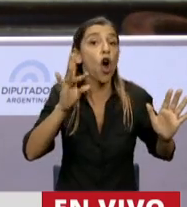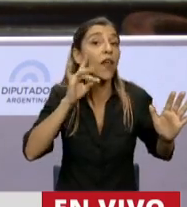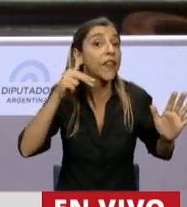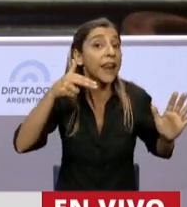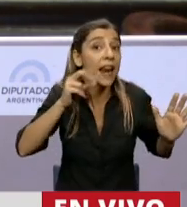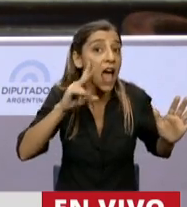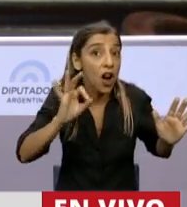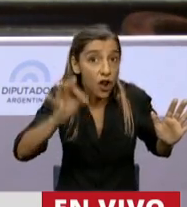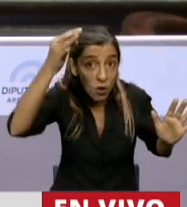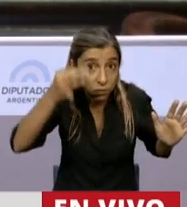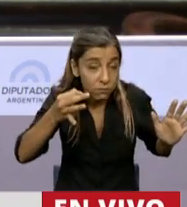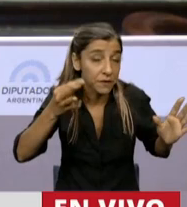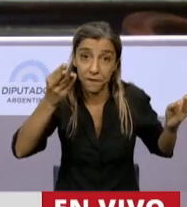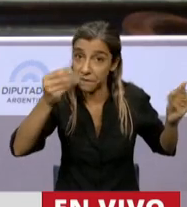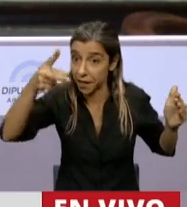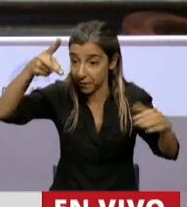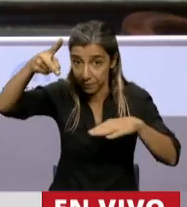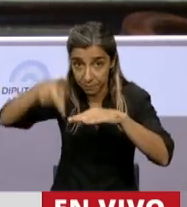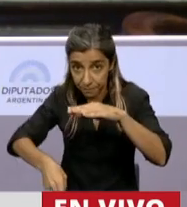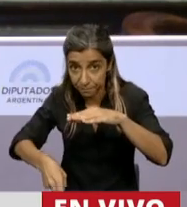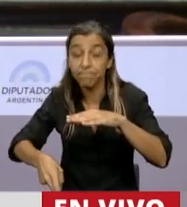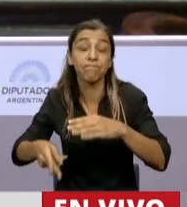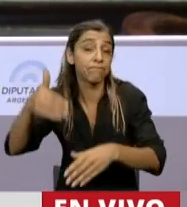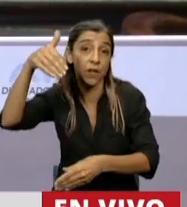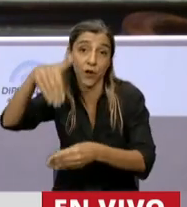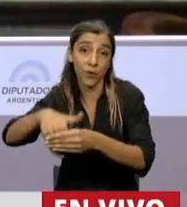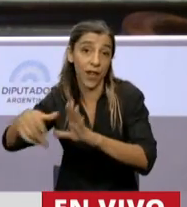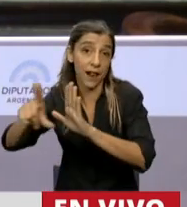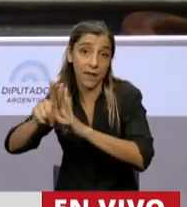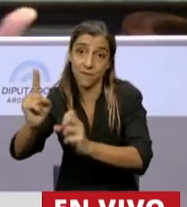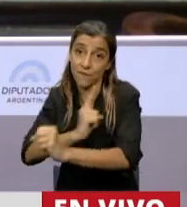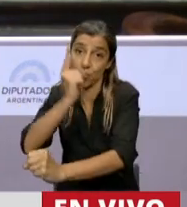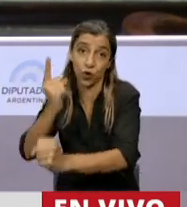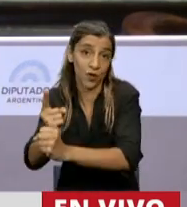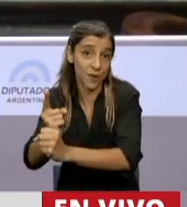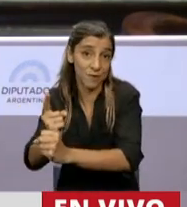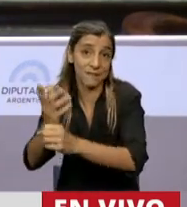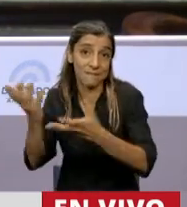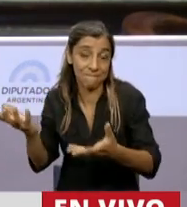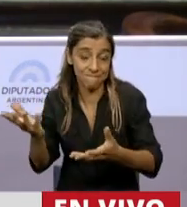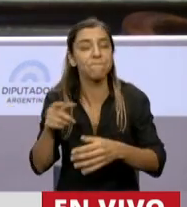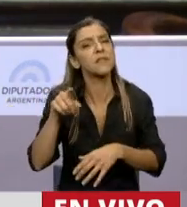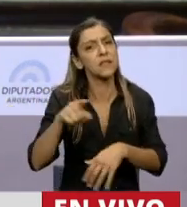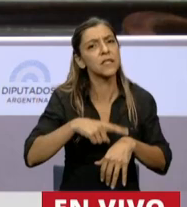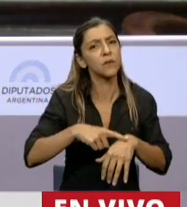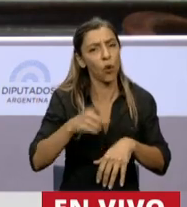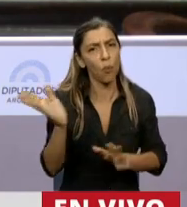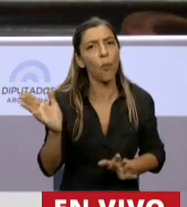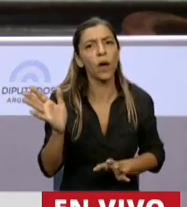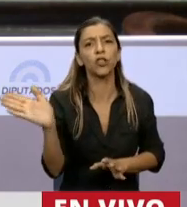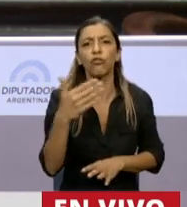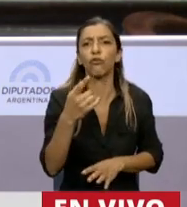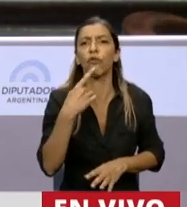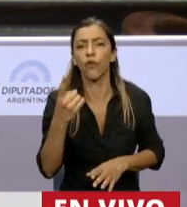pudo votar esa ley. También acusaron en aquel momento el oficialismo, del que nosotros formábamos parte, que había habido una